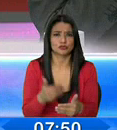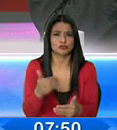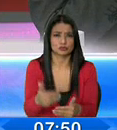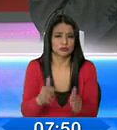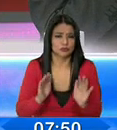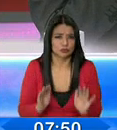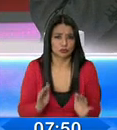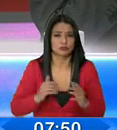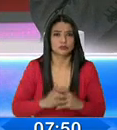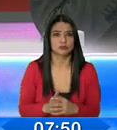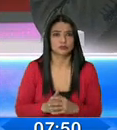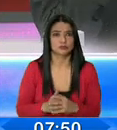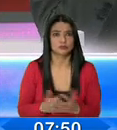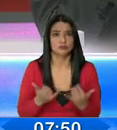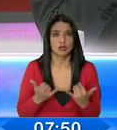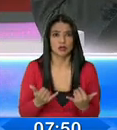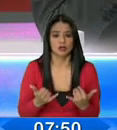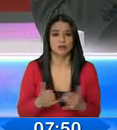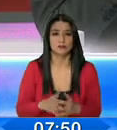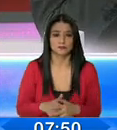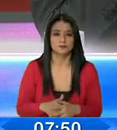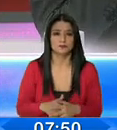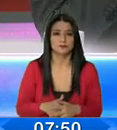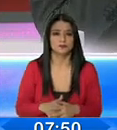dentro del proceso que estamos llevando adelante, que es la emergencia,